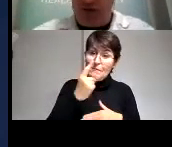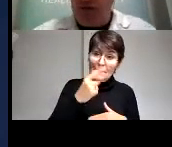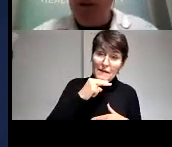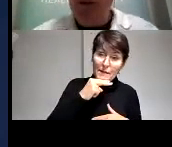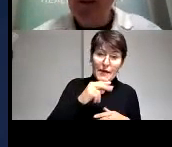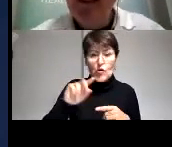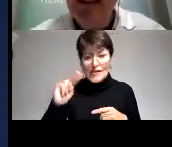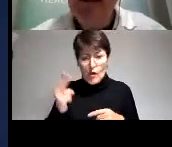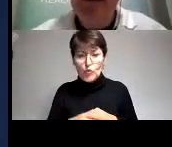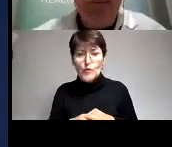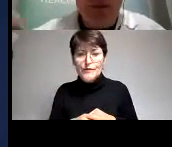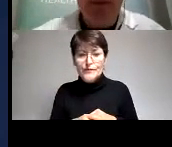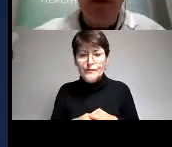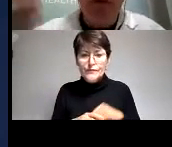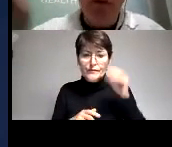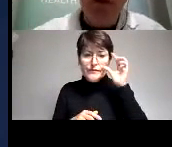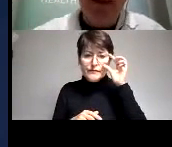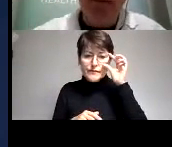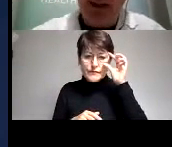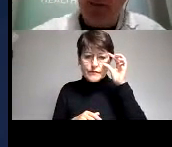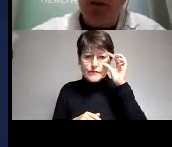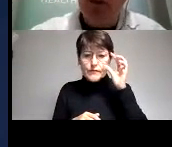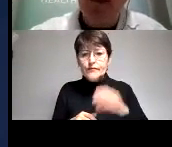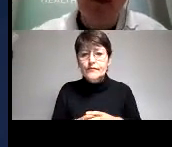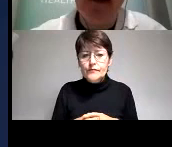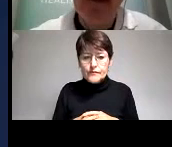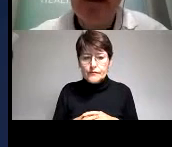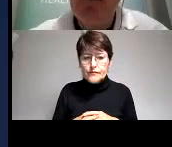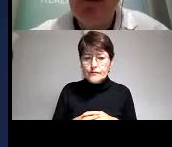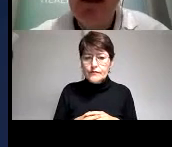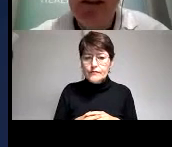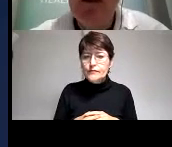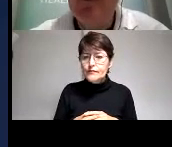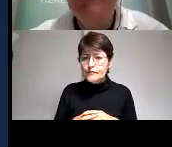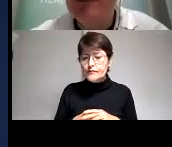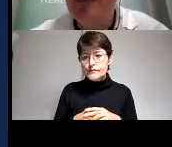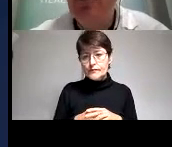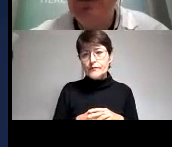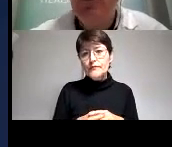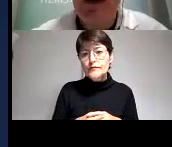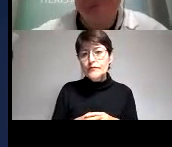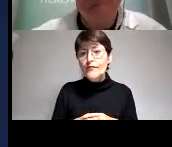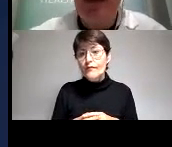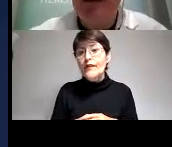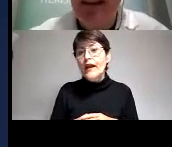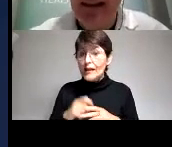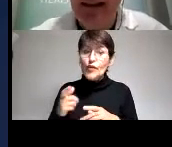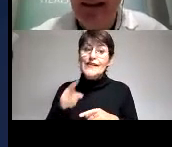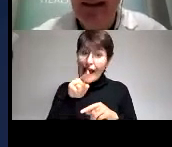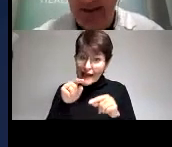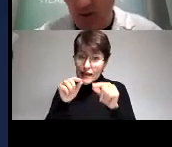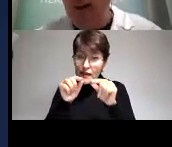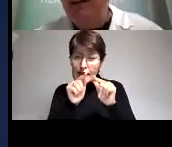se hace con estos test, con esas tiras, y en función del color que obtenemos a la exposición de ese fluido determinamos cuál es el pH